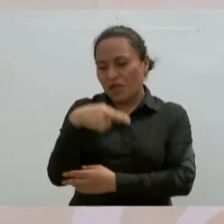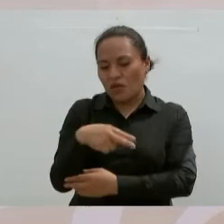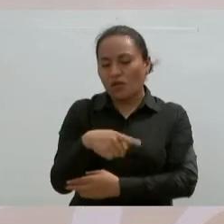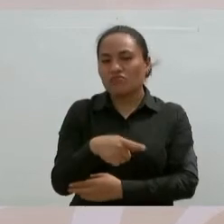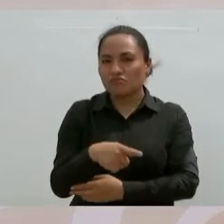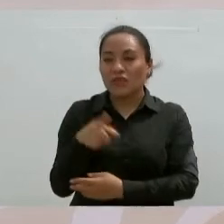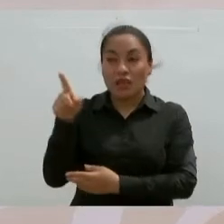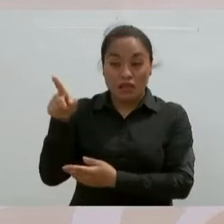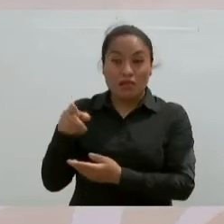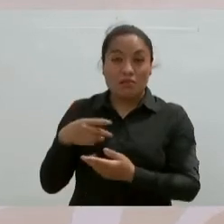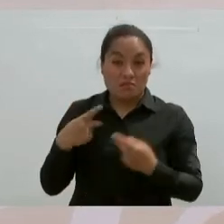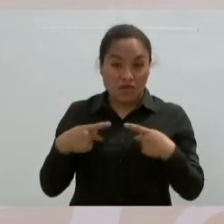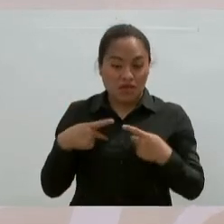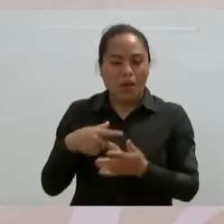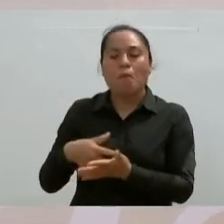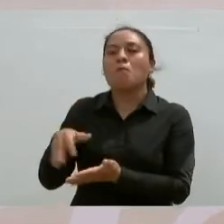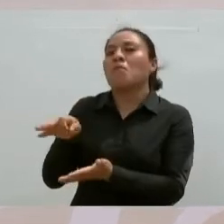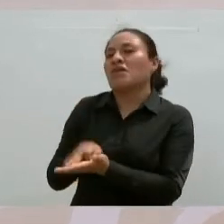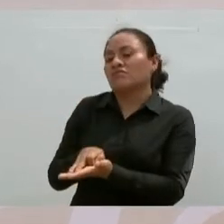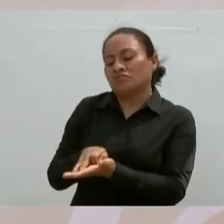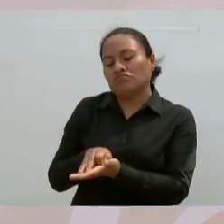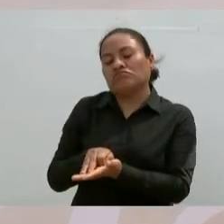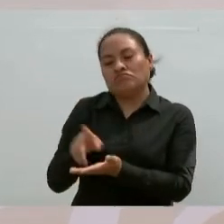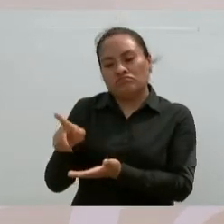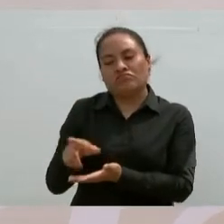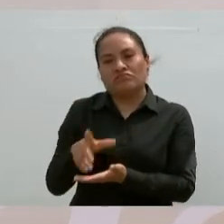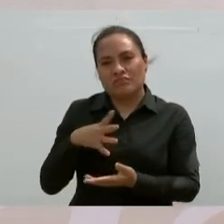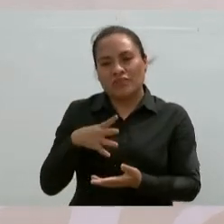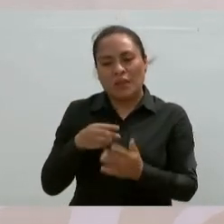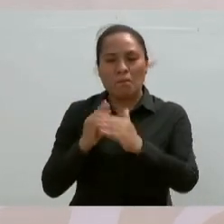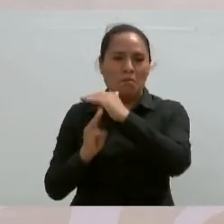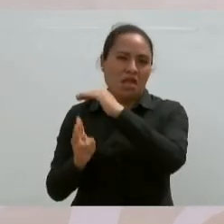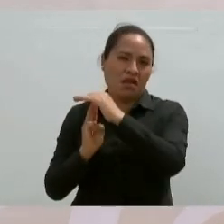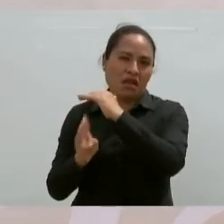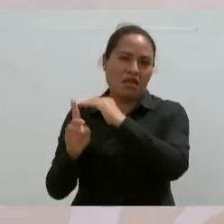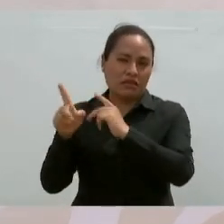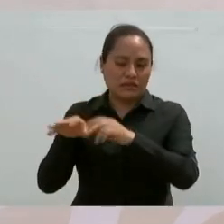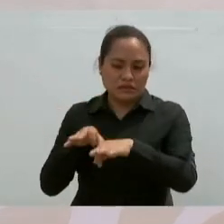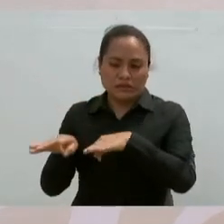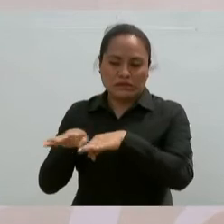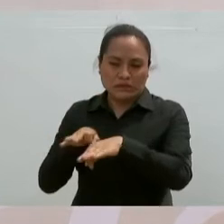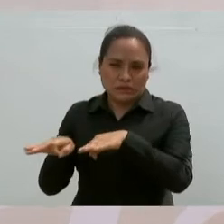héroes vivientes los migrantes.